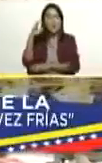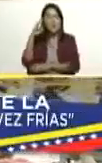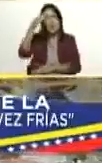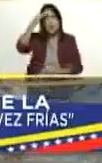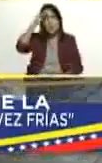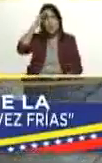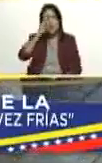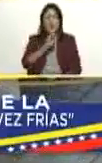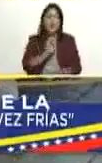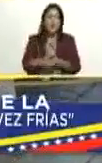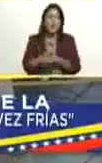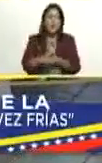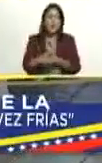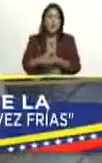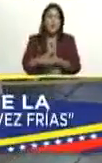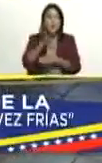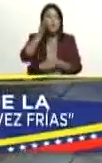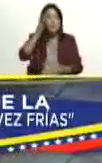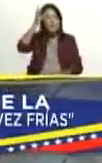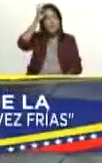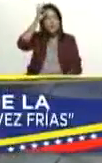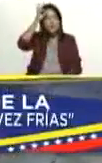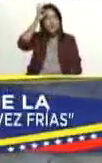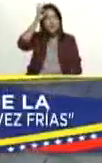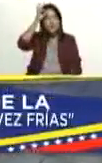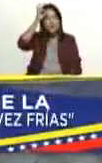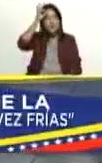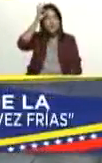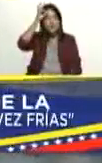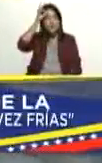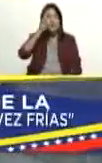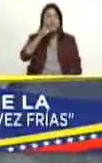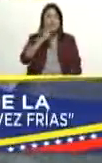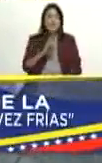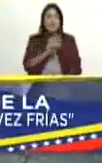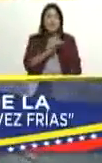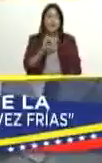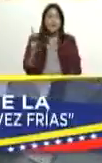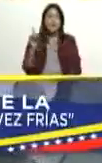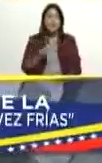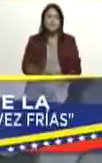Cuba, Ecuador, Palestina y República Dominicana.